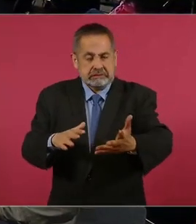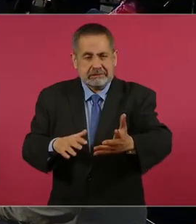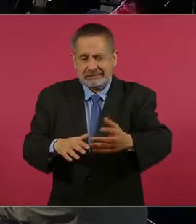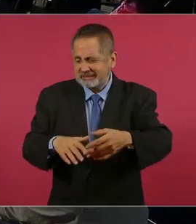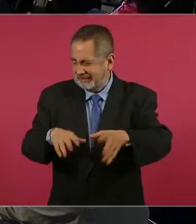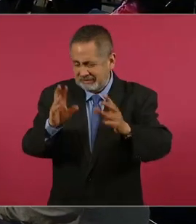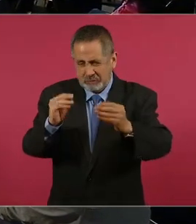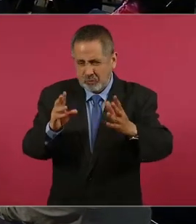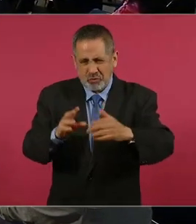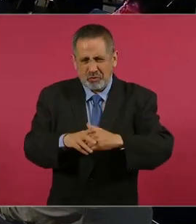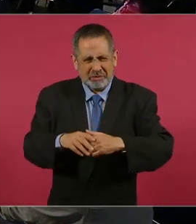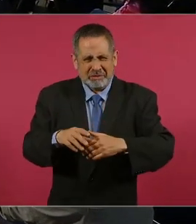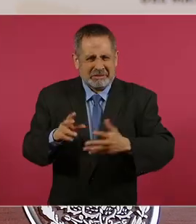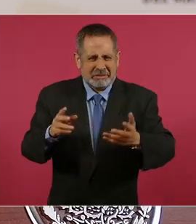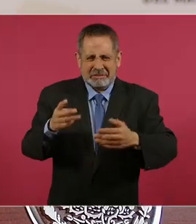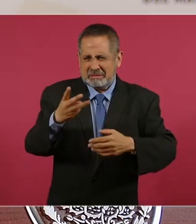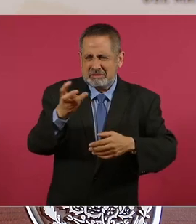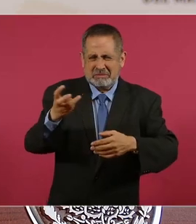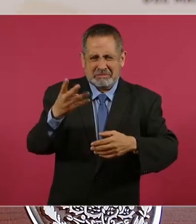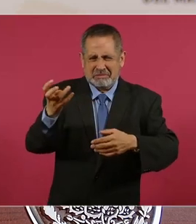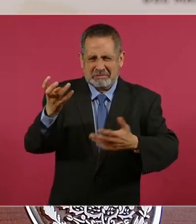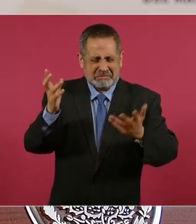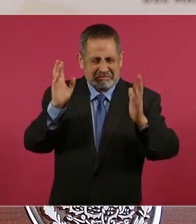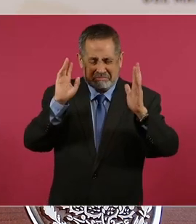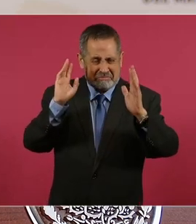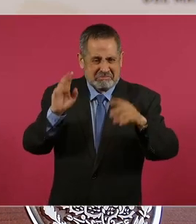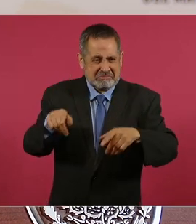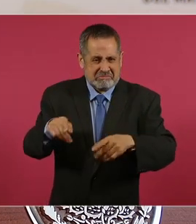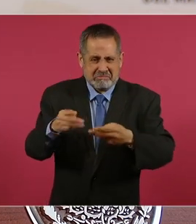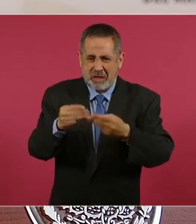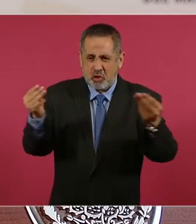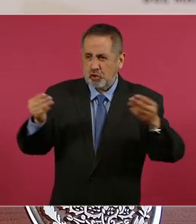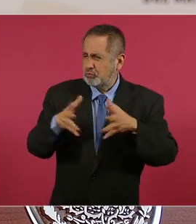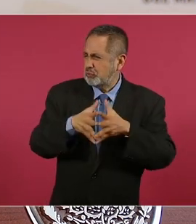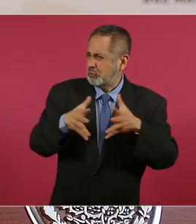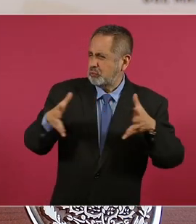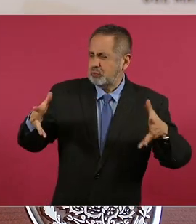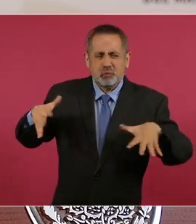no sé, 300, 400 metros,